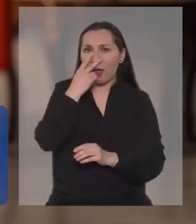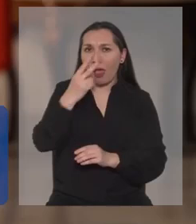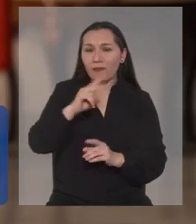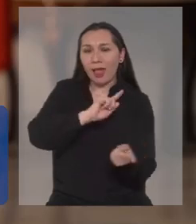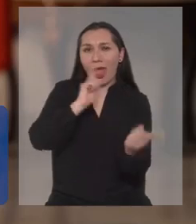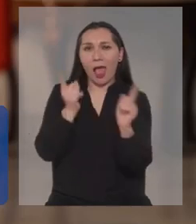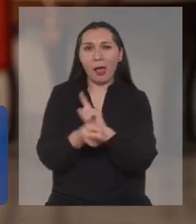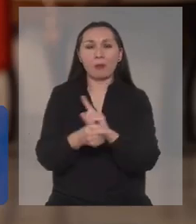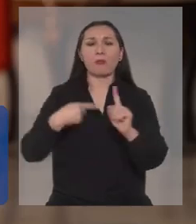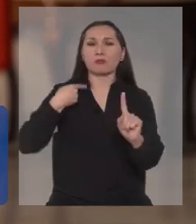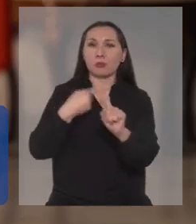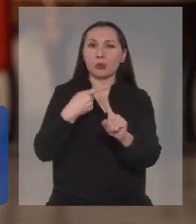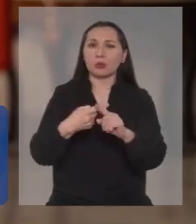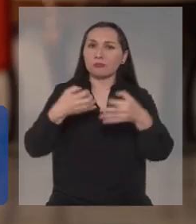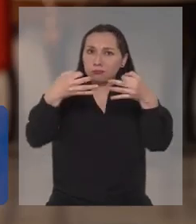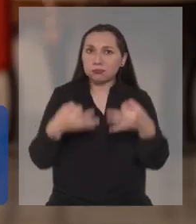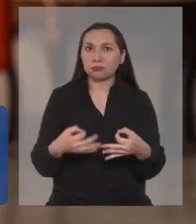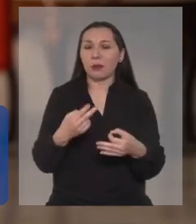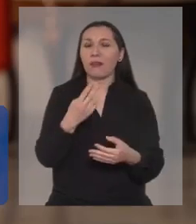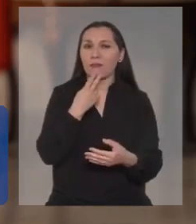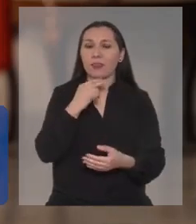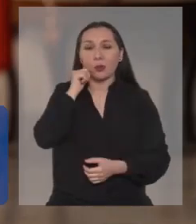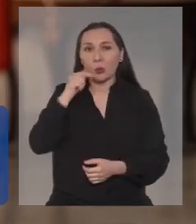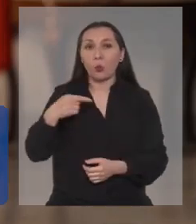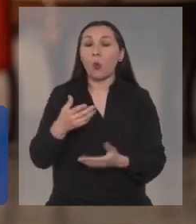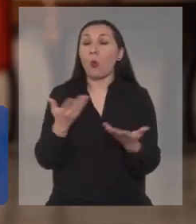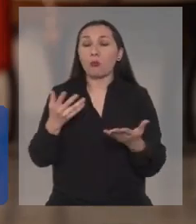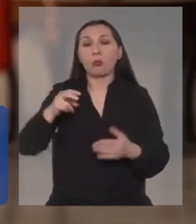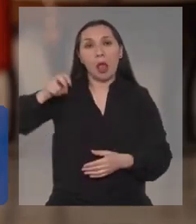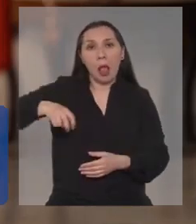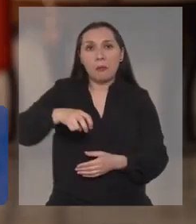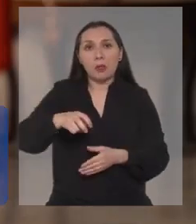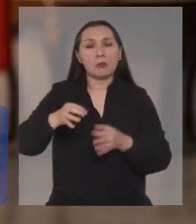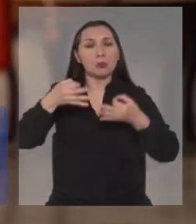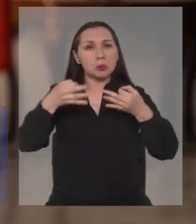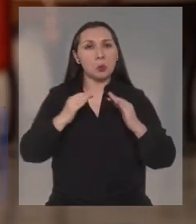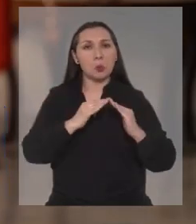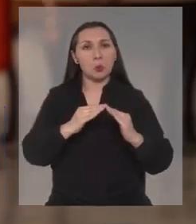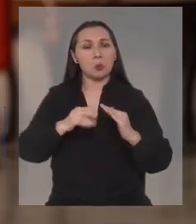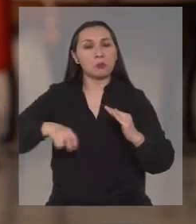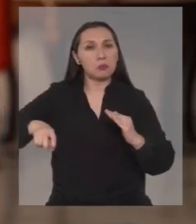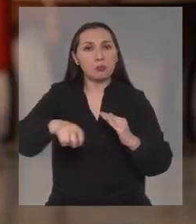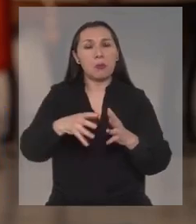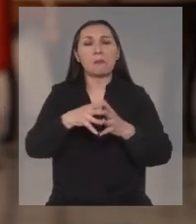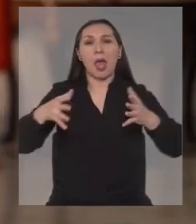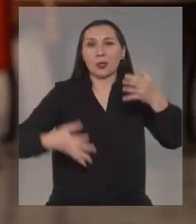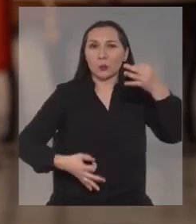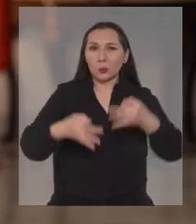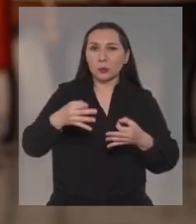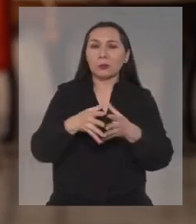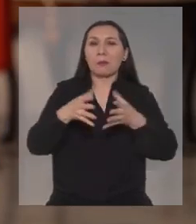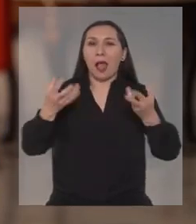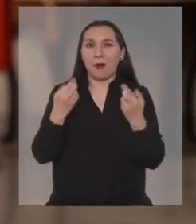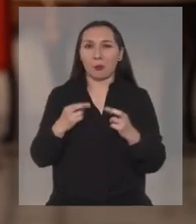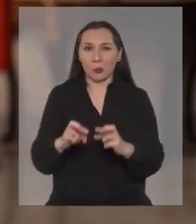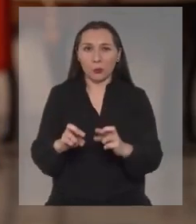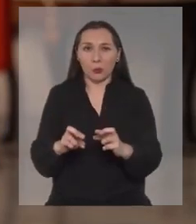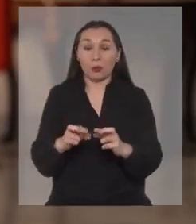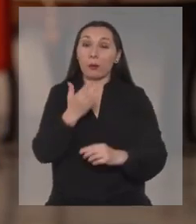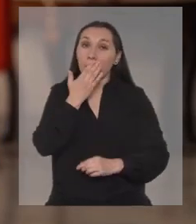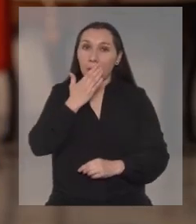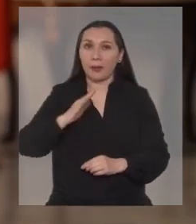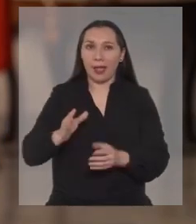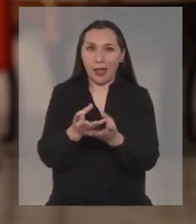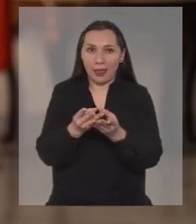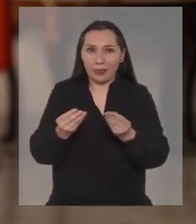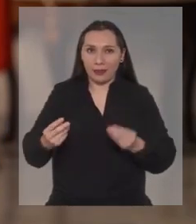cambios positivos concretos en su vida diaria como poder transitar seguros por su barrios con más justicia más oportunidades y una